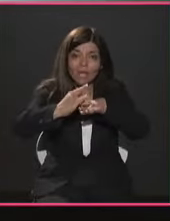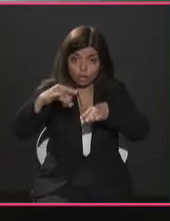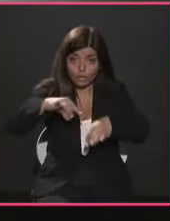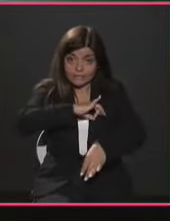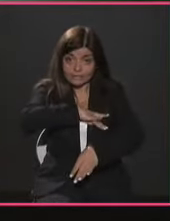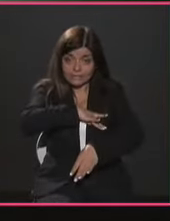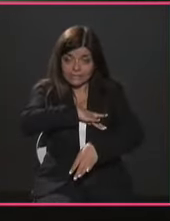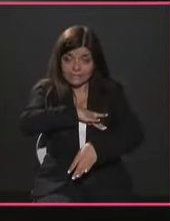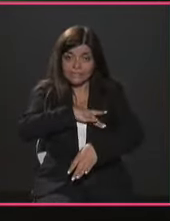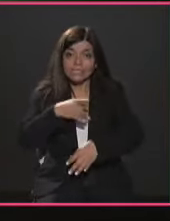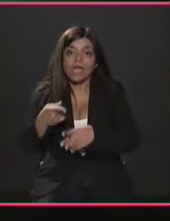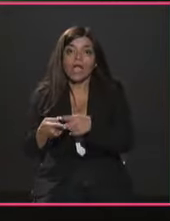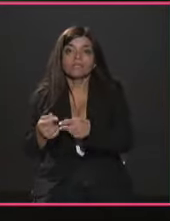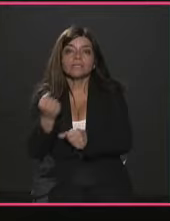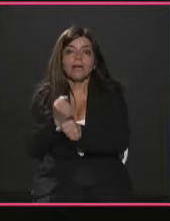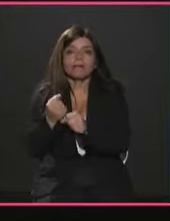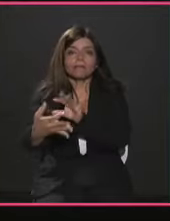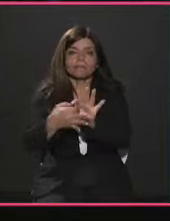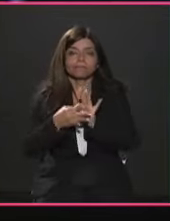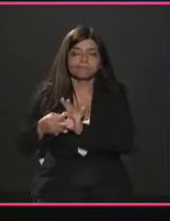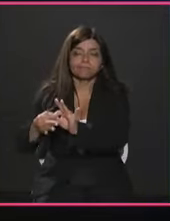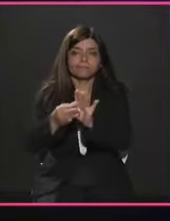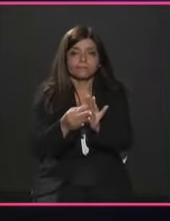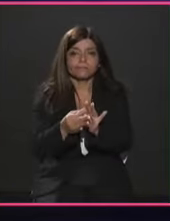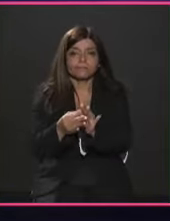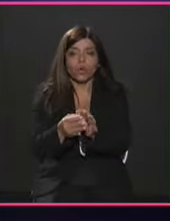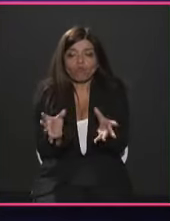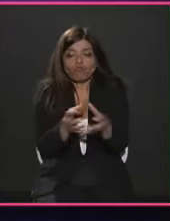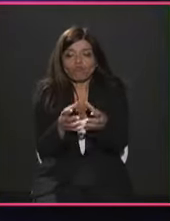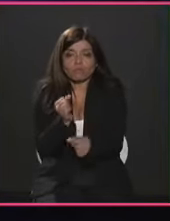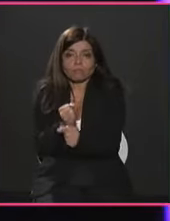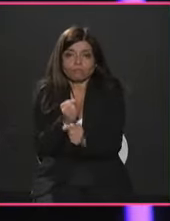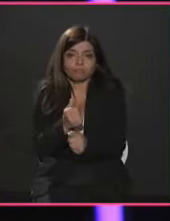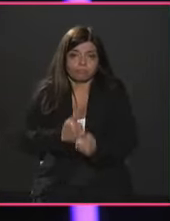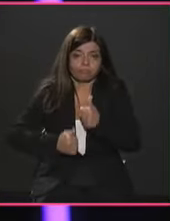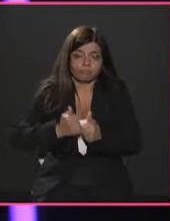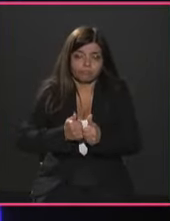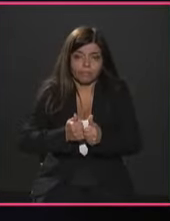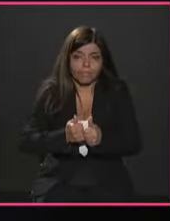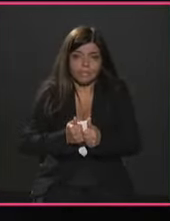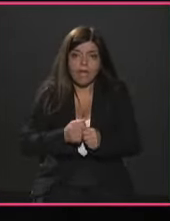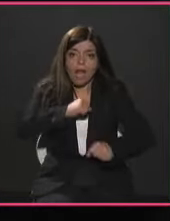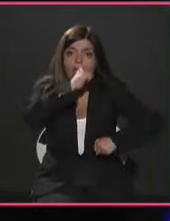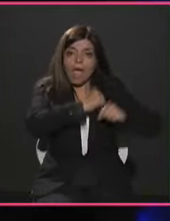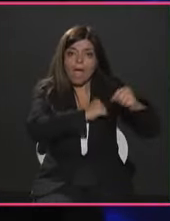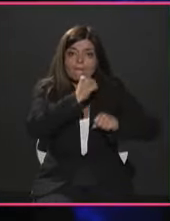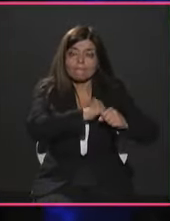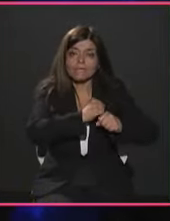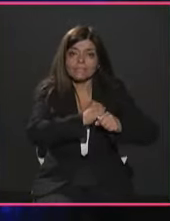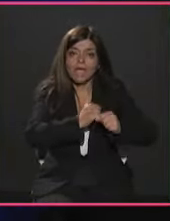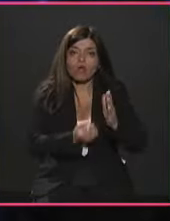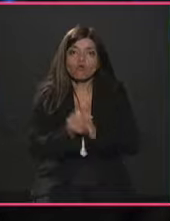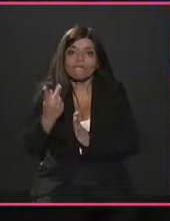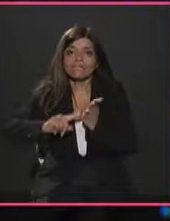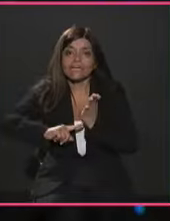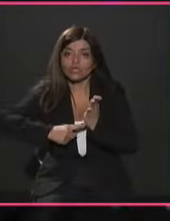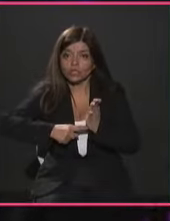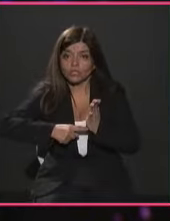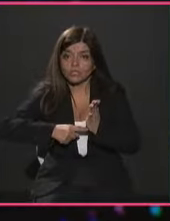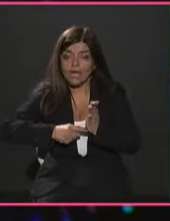atacama trabajando en conjunto con una maravilloso equipo de la empresa de nanotecnologías de